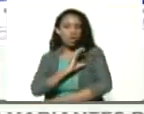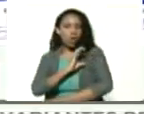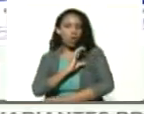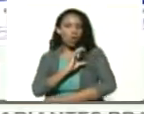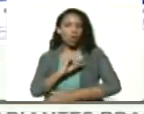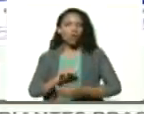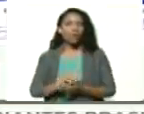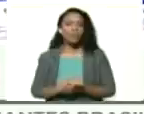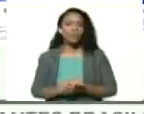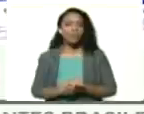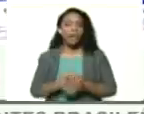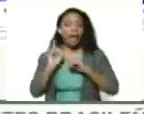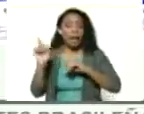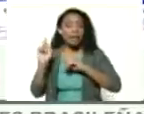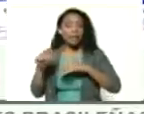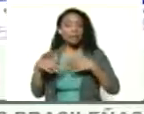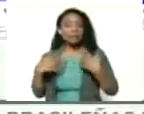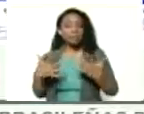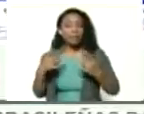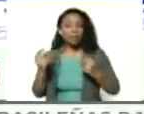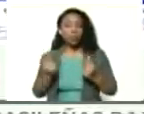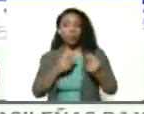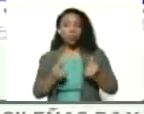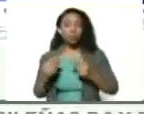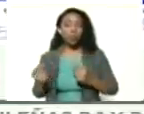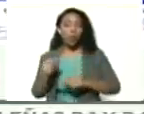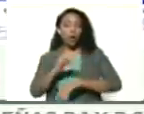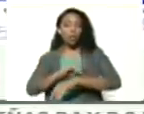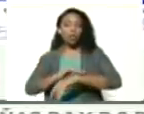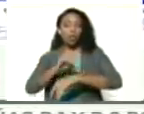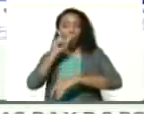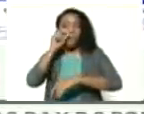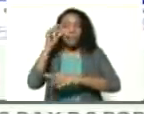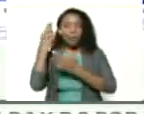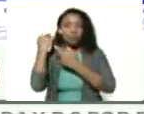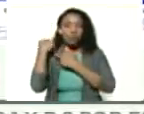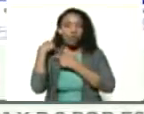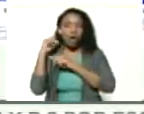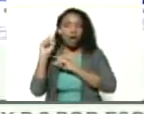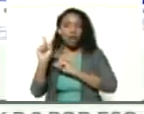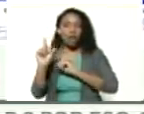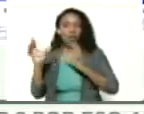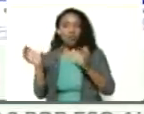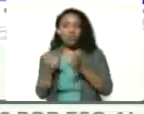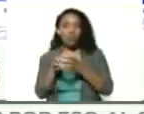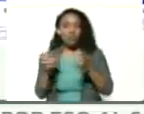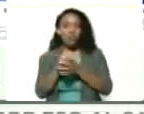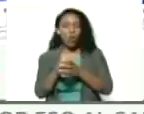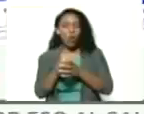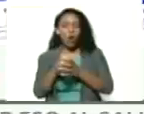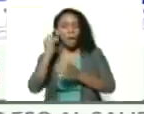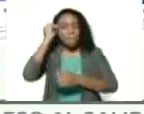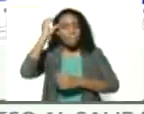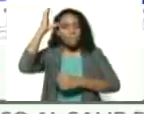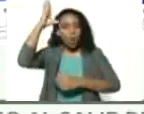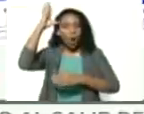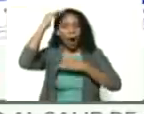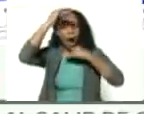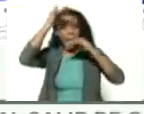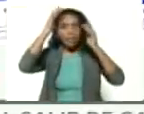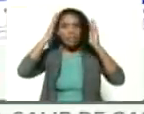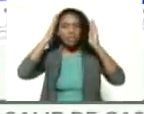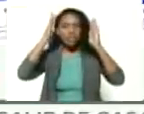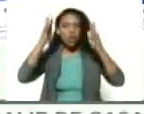Casanova, precisamente, y activando con el doctor Armando Marín un conjunto de capacidades de atención